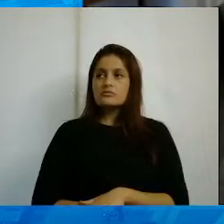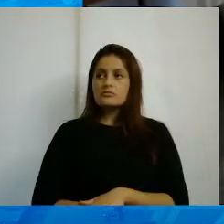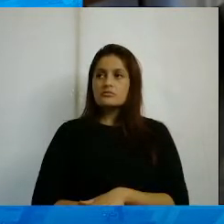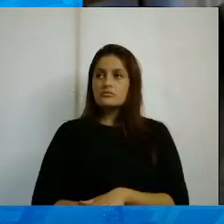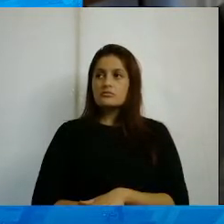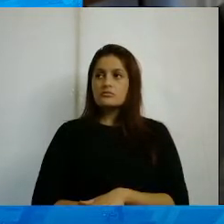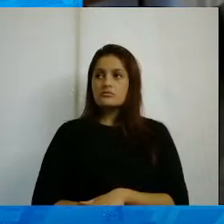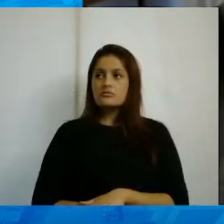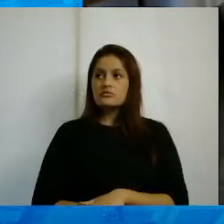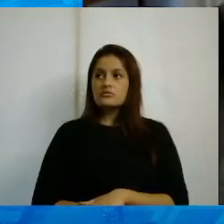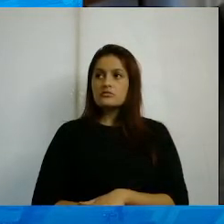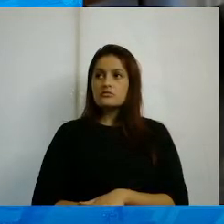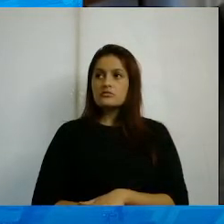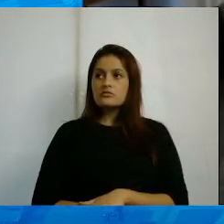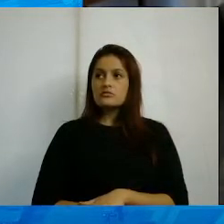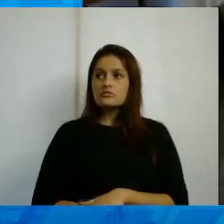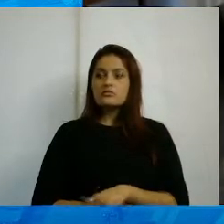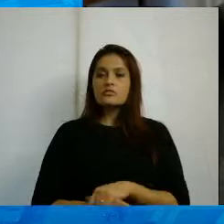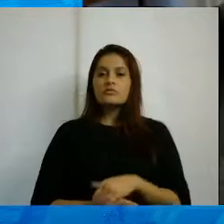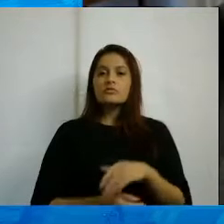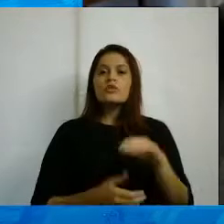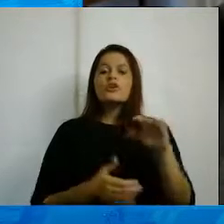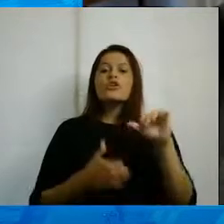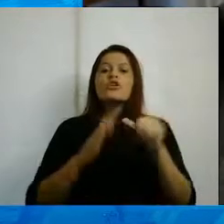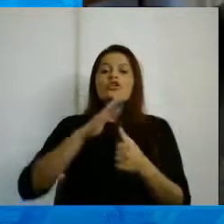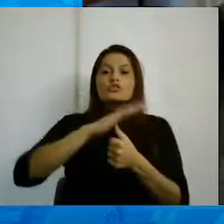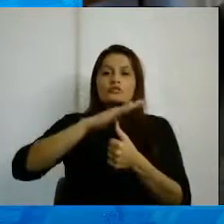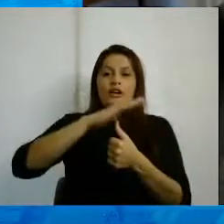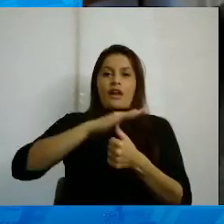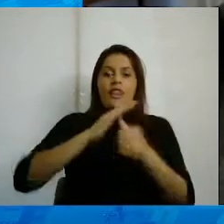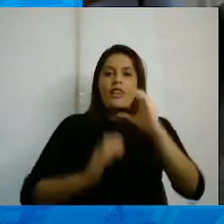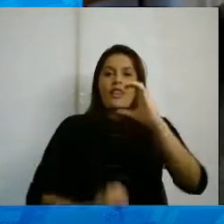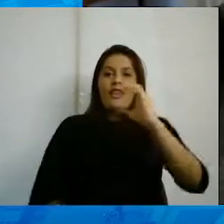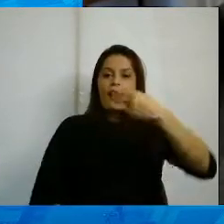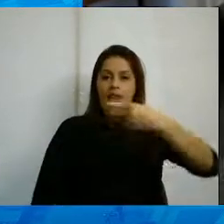Gracias. Gracias, concejal. Concejal Enríquez.